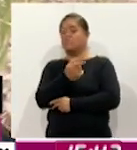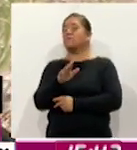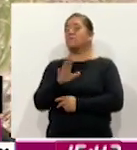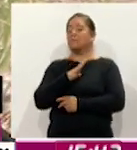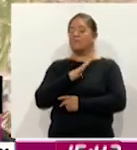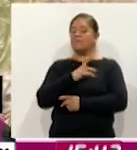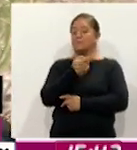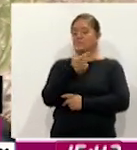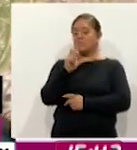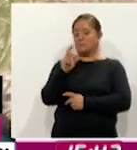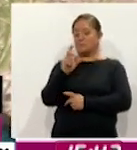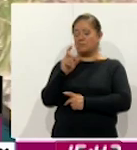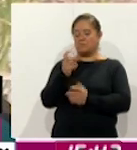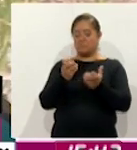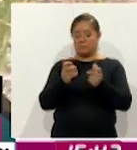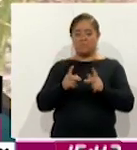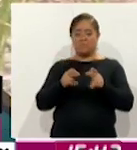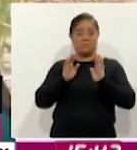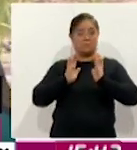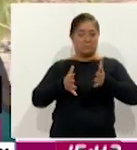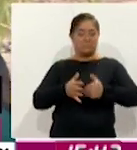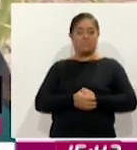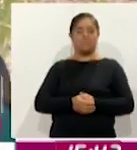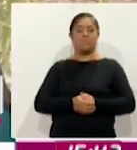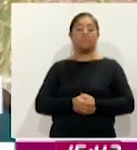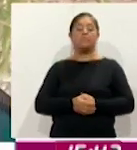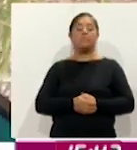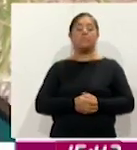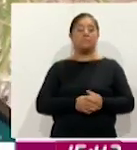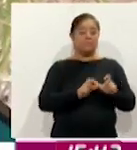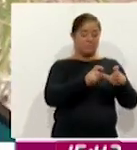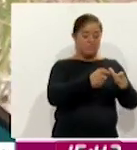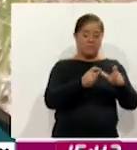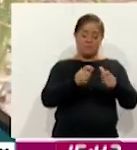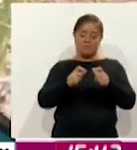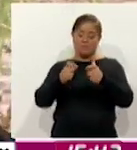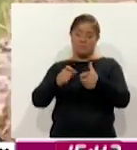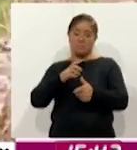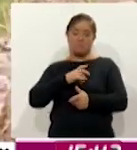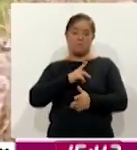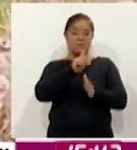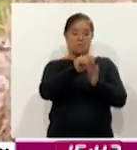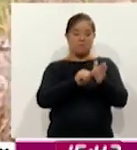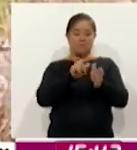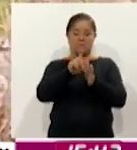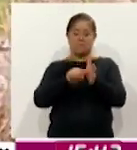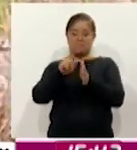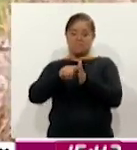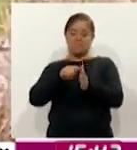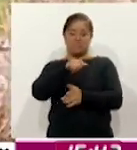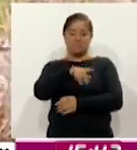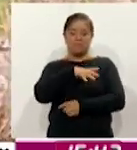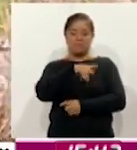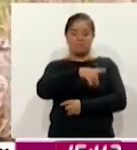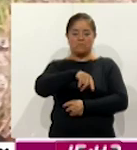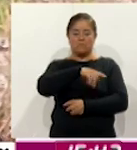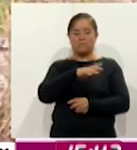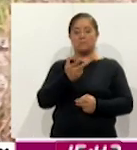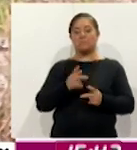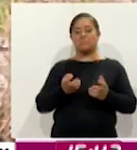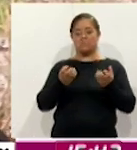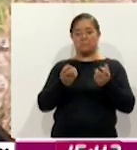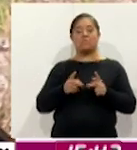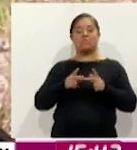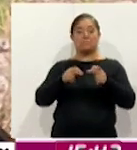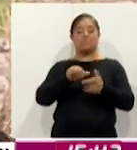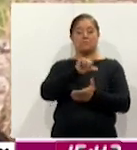130 vasectomías sin bisturí. Las jornadas se han realizado de manera mensual en los módulos de vasectomía que son en el